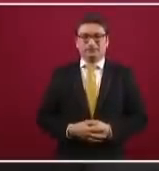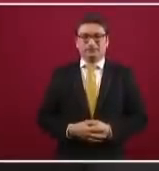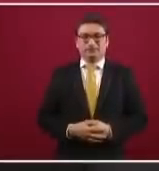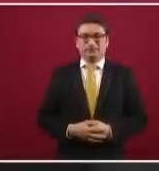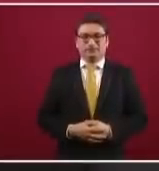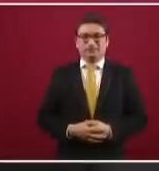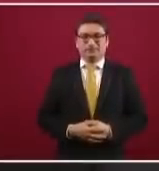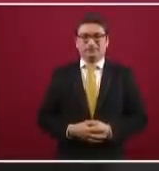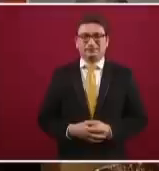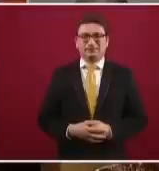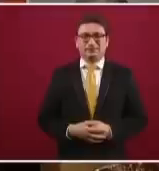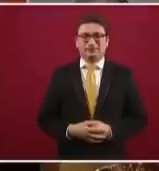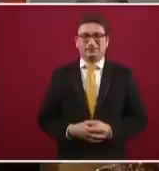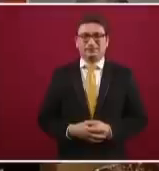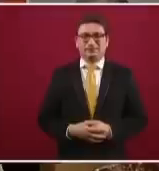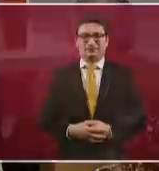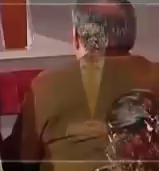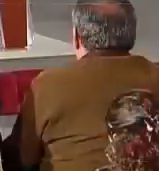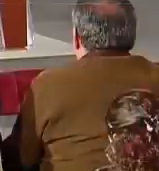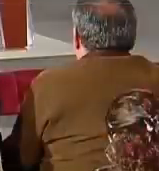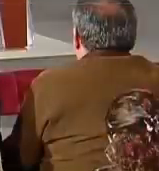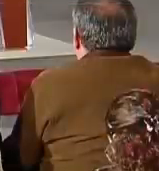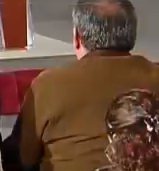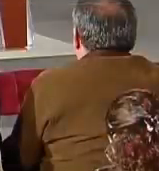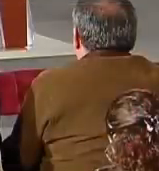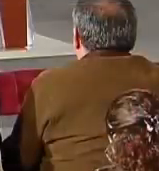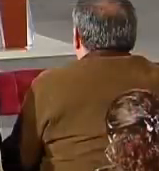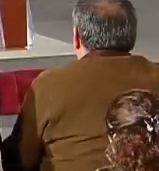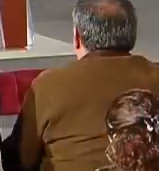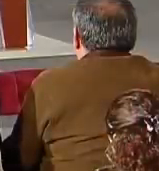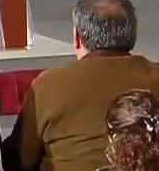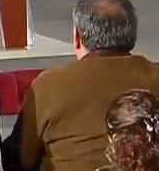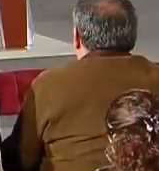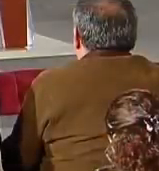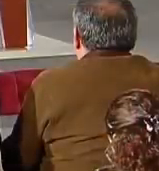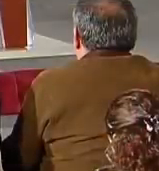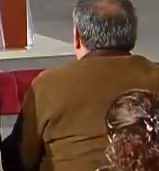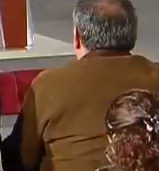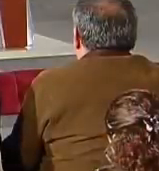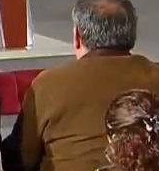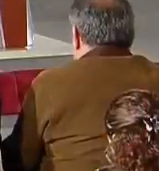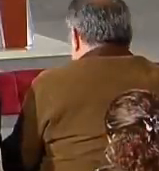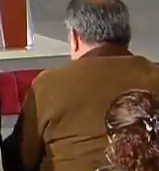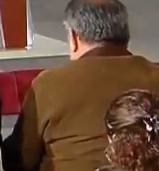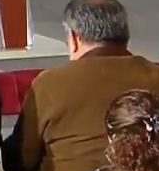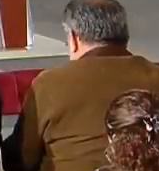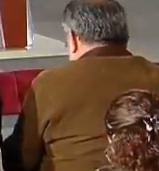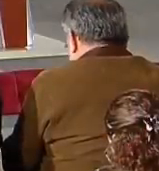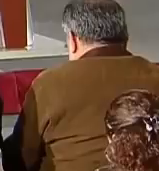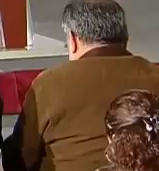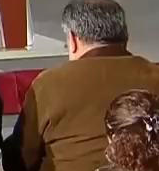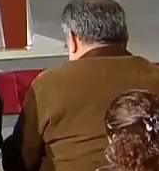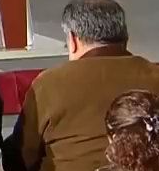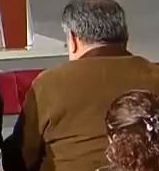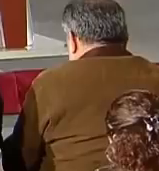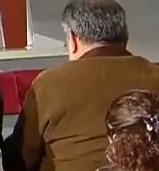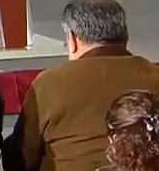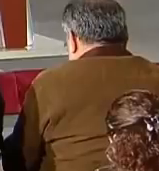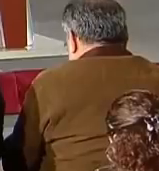nada por la fuerza. Las organizaciones empresariales,